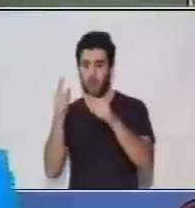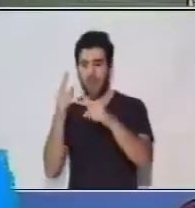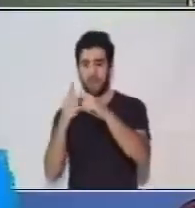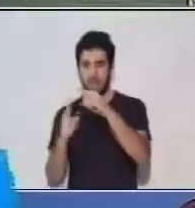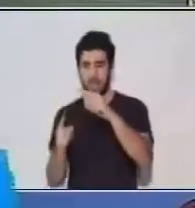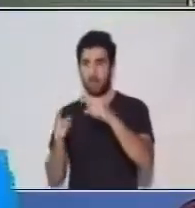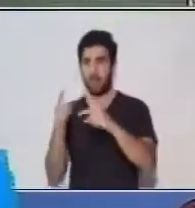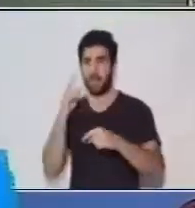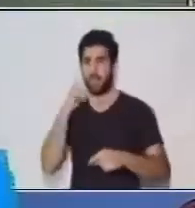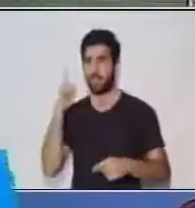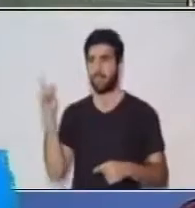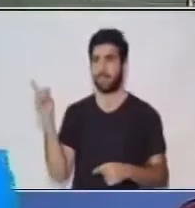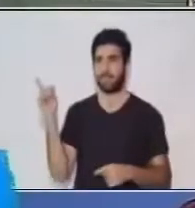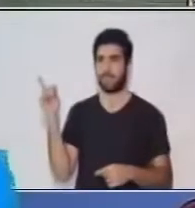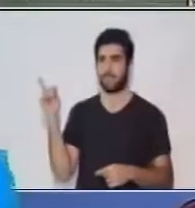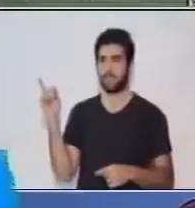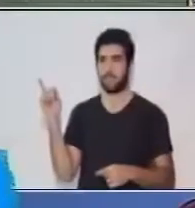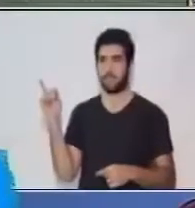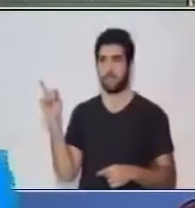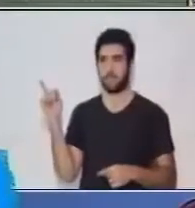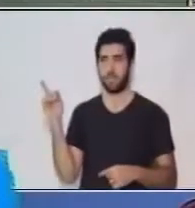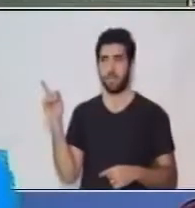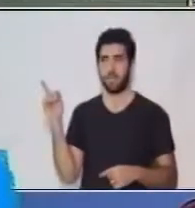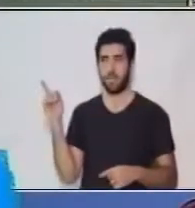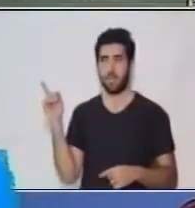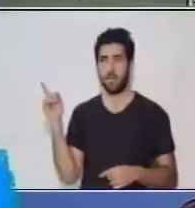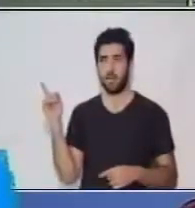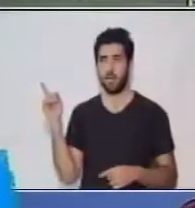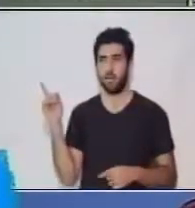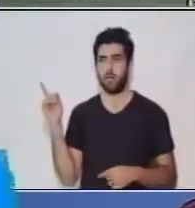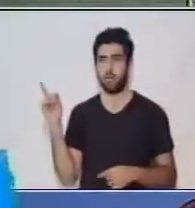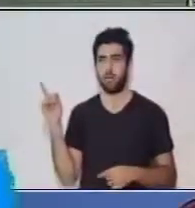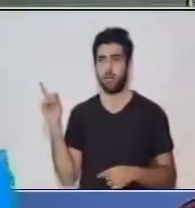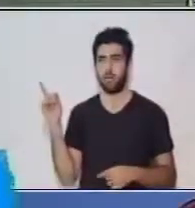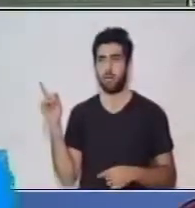¿verdad? Entonces, aquí encontraría